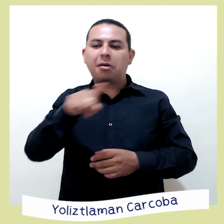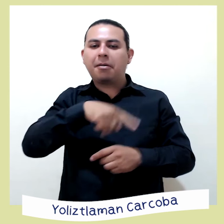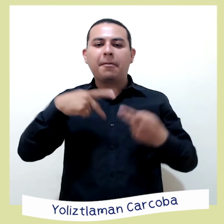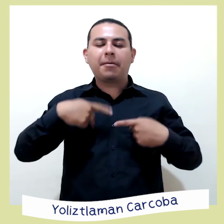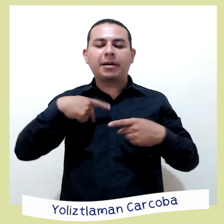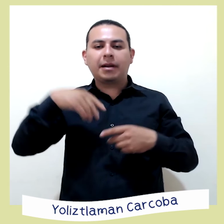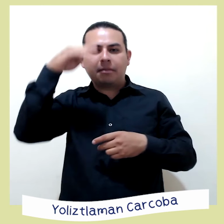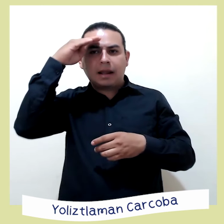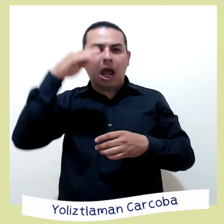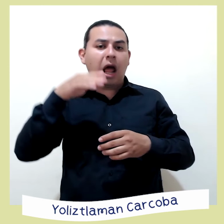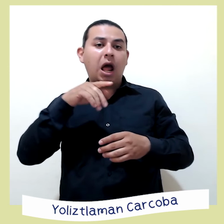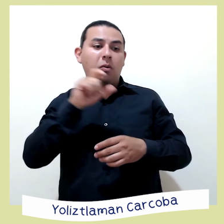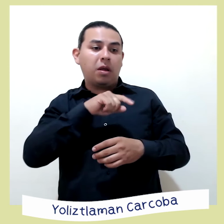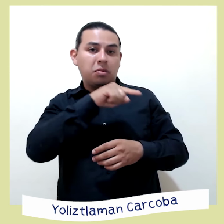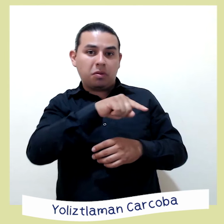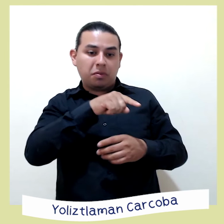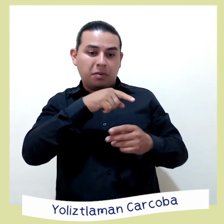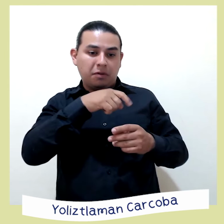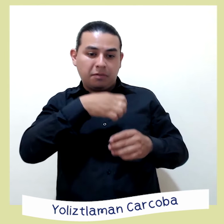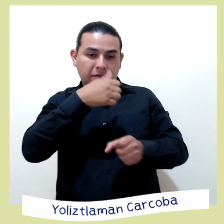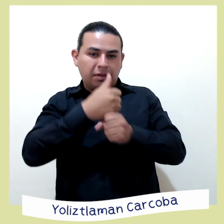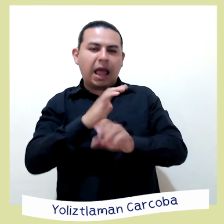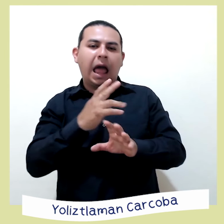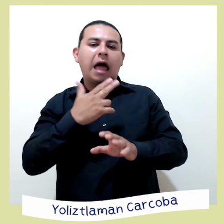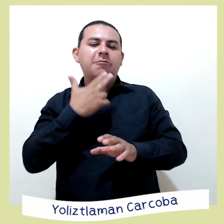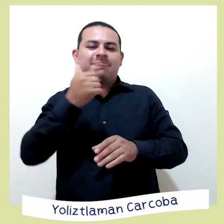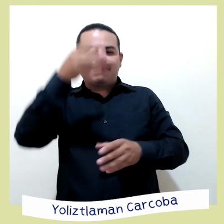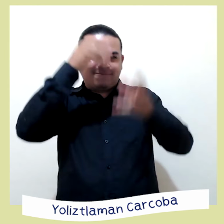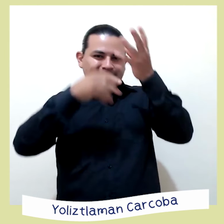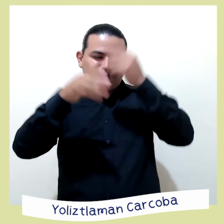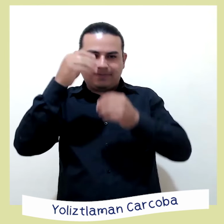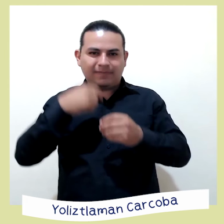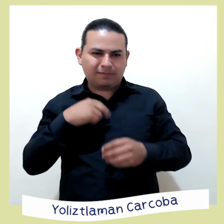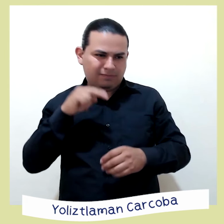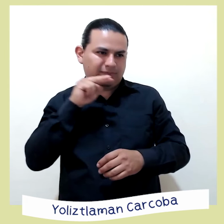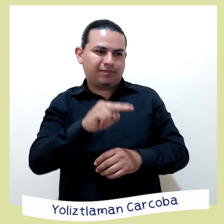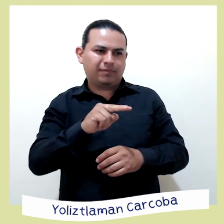Entonces, así más o menos analógicamente, que no tan perruchas,